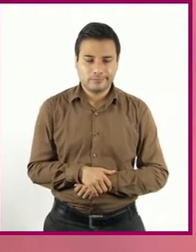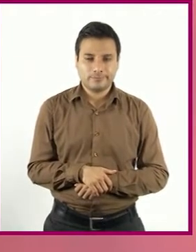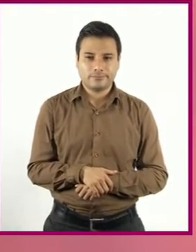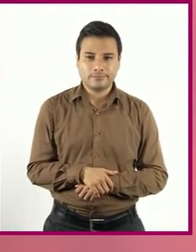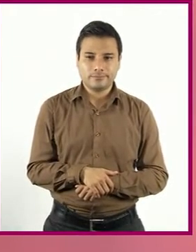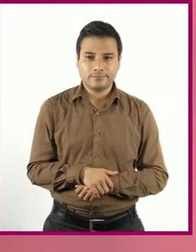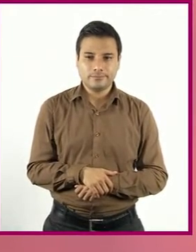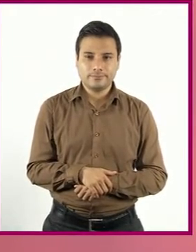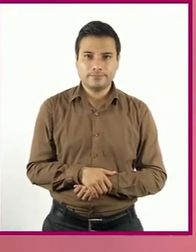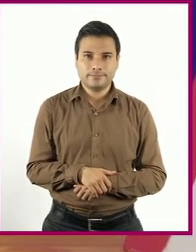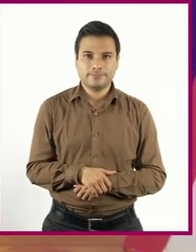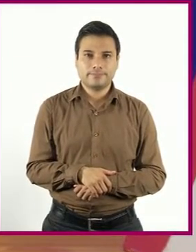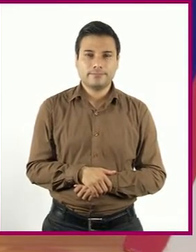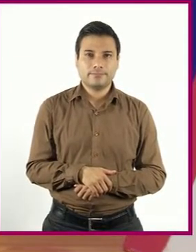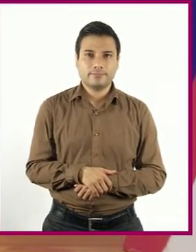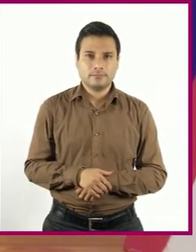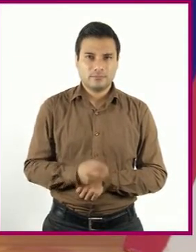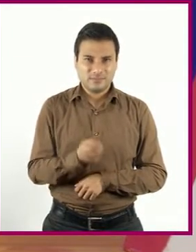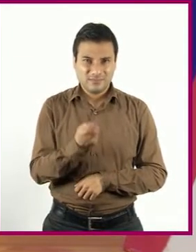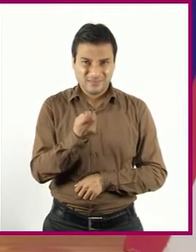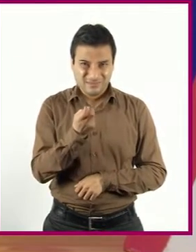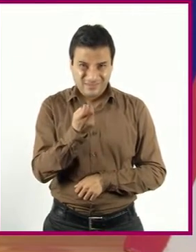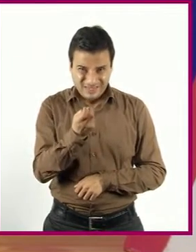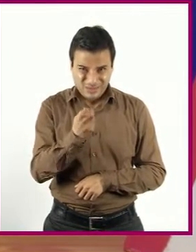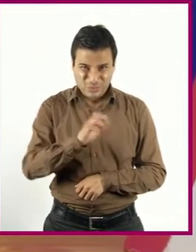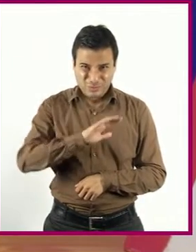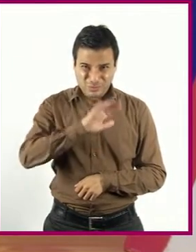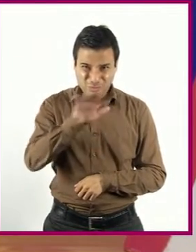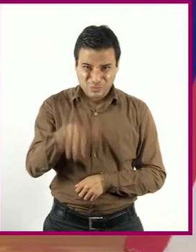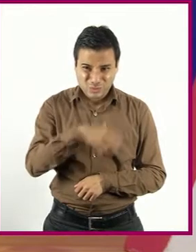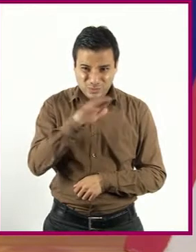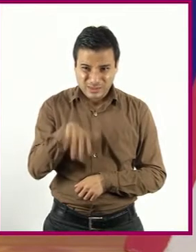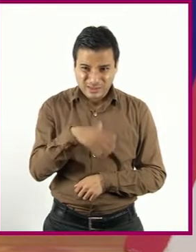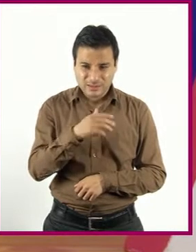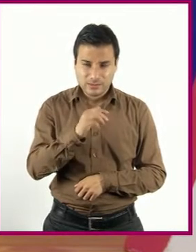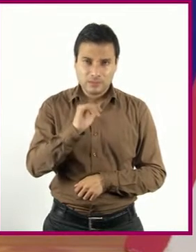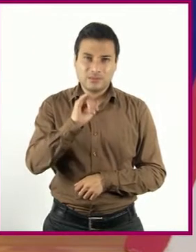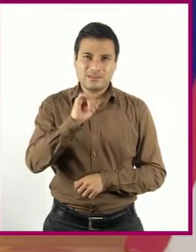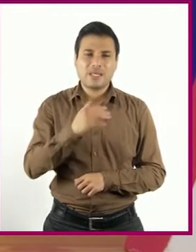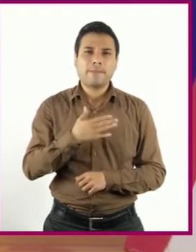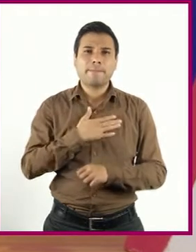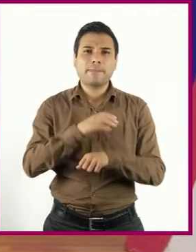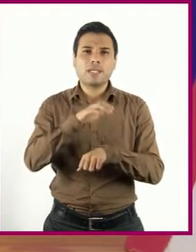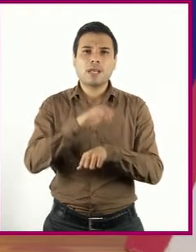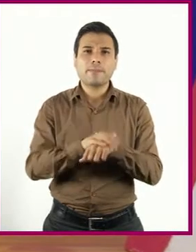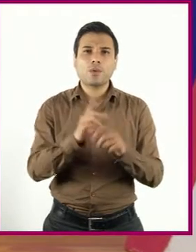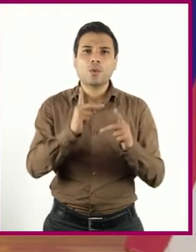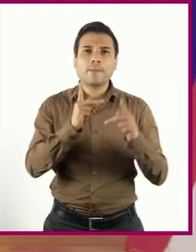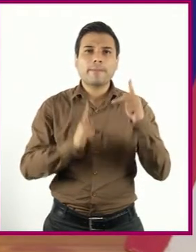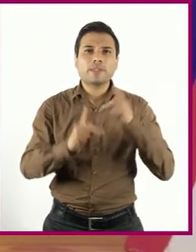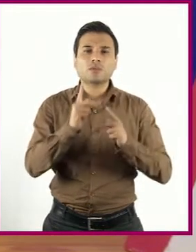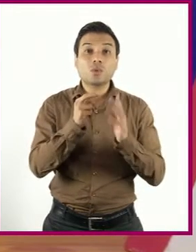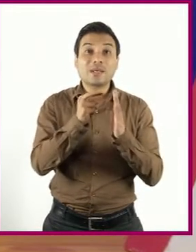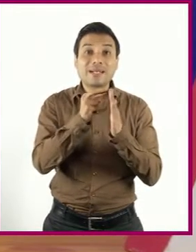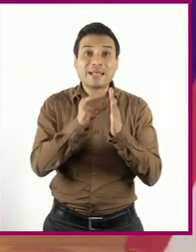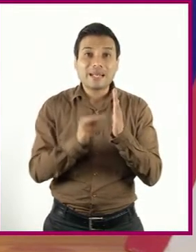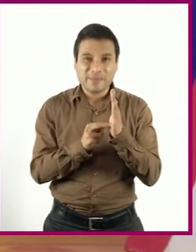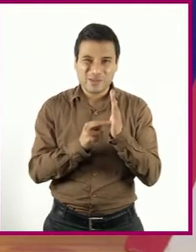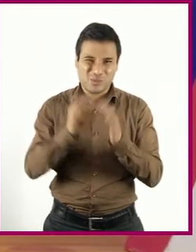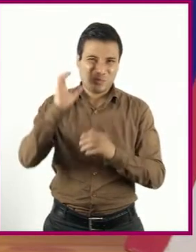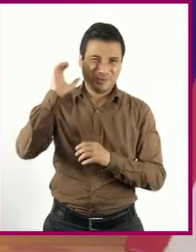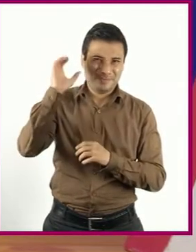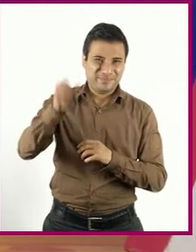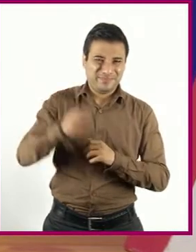¿Y eso es lo que estás buscando en esas hojas? Sí, mi amigo me prestó este reglamento de fútbol